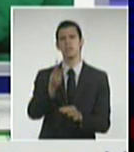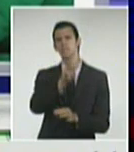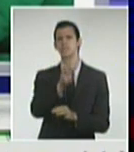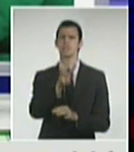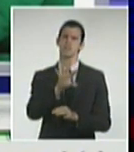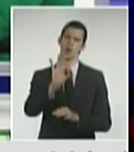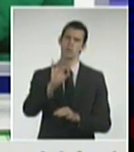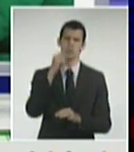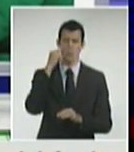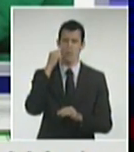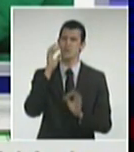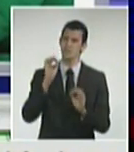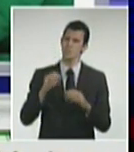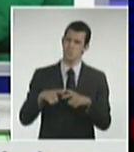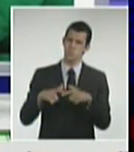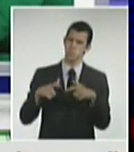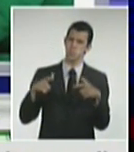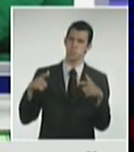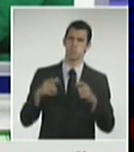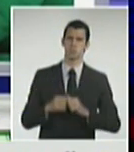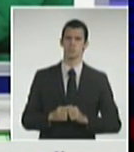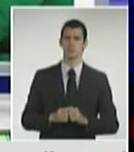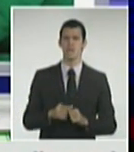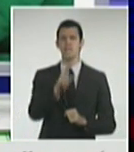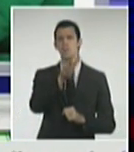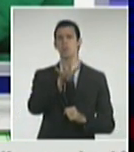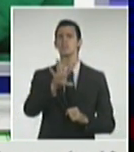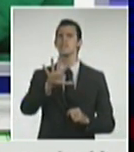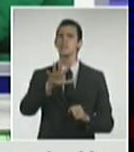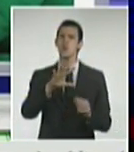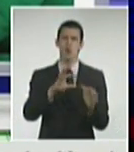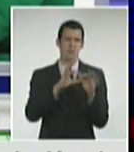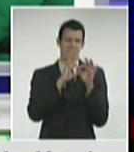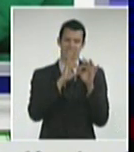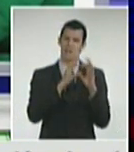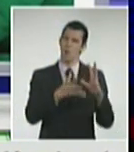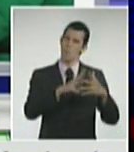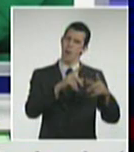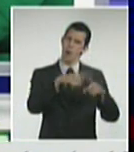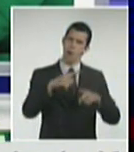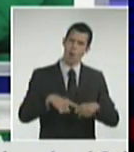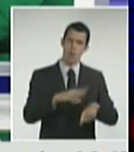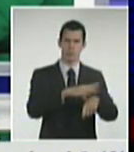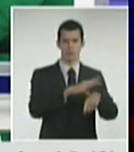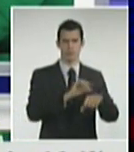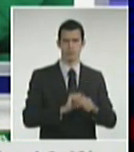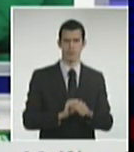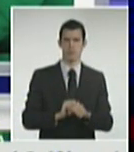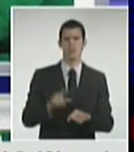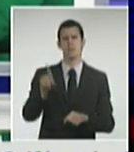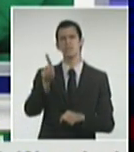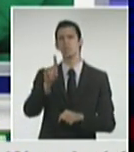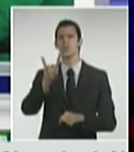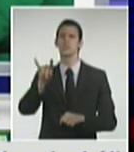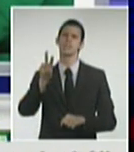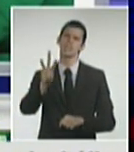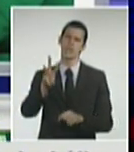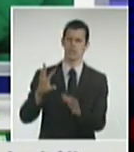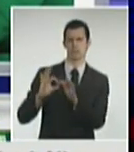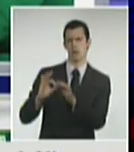338, 145 críticos y 193 graves. Expresión, entre otras